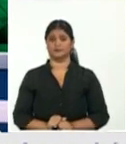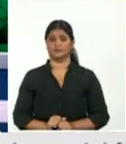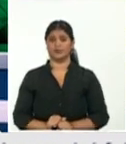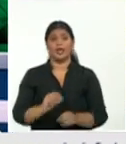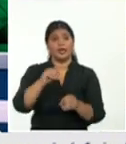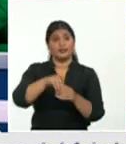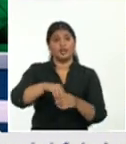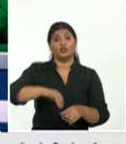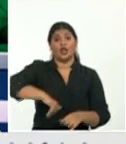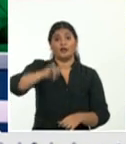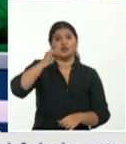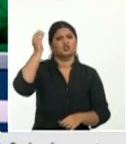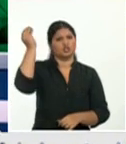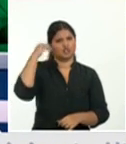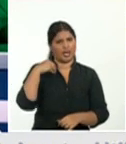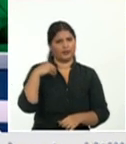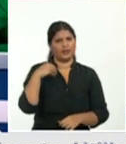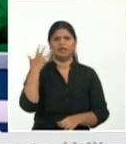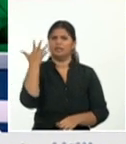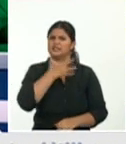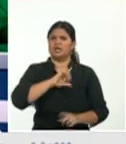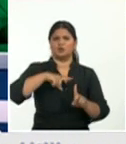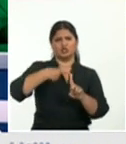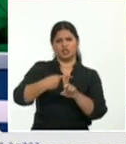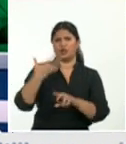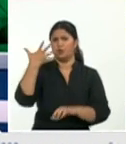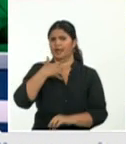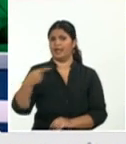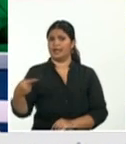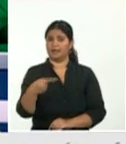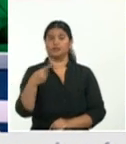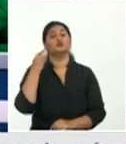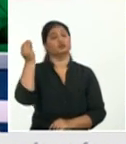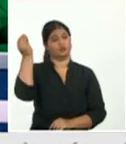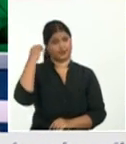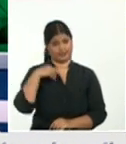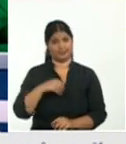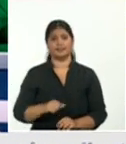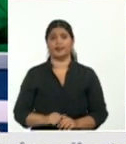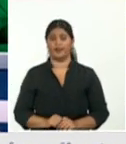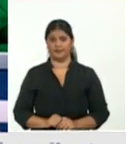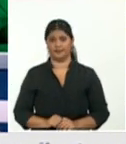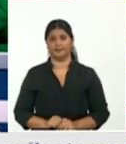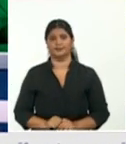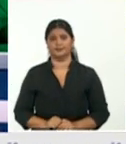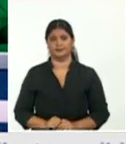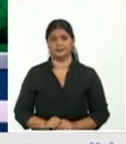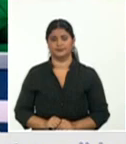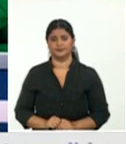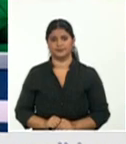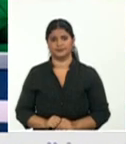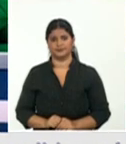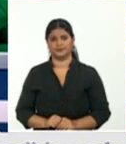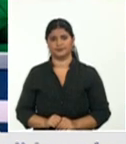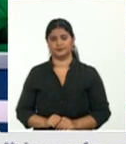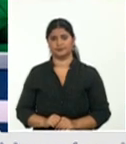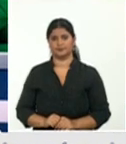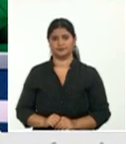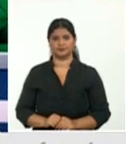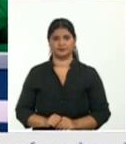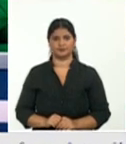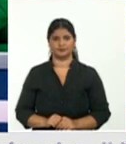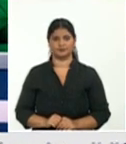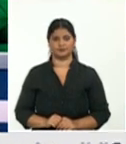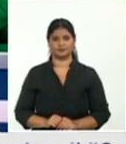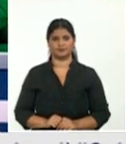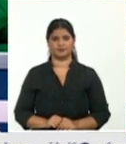la posición de cada pasajero, el cercano, pues también se le da un seguimiento en su domicilio. Una sola,